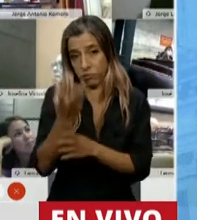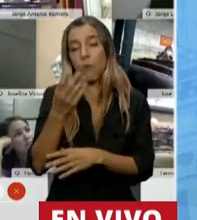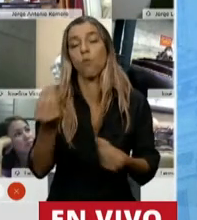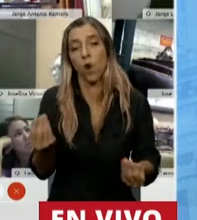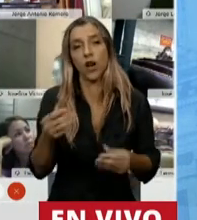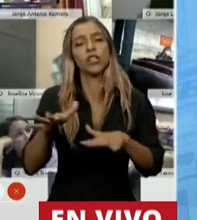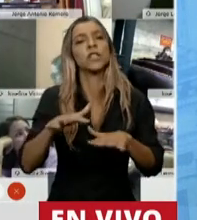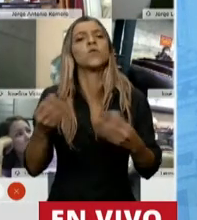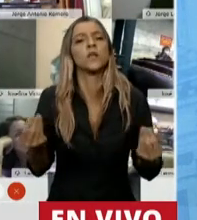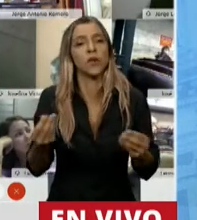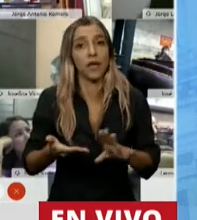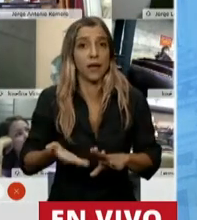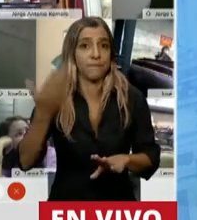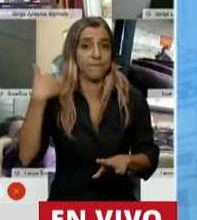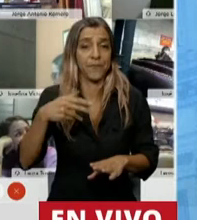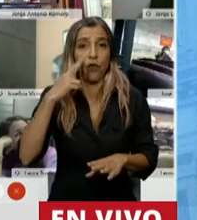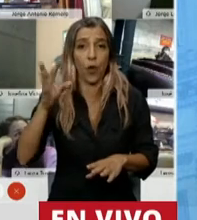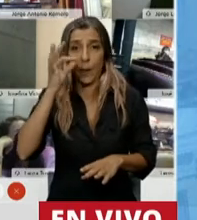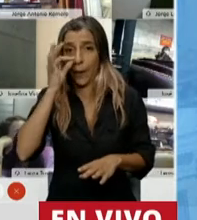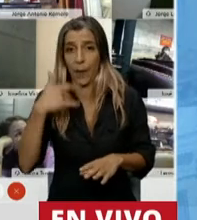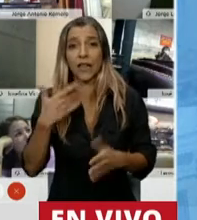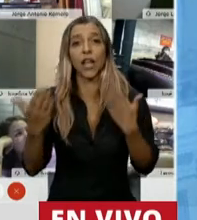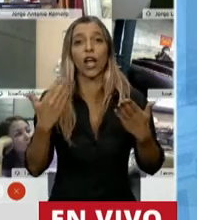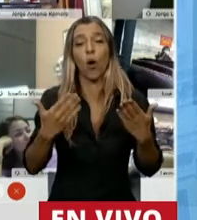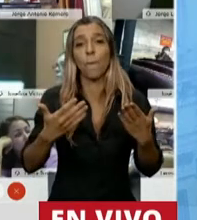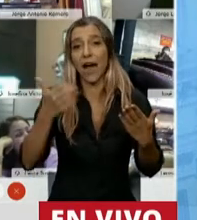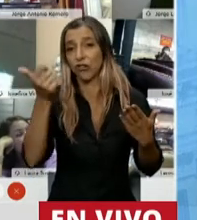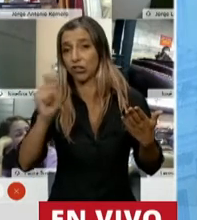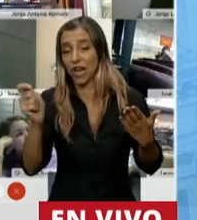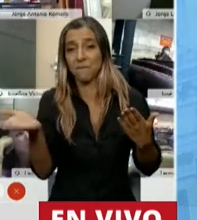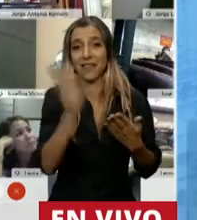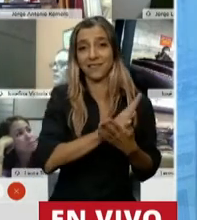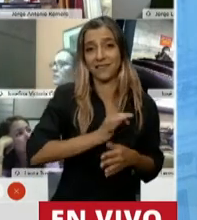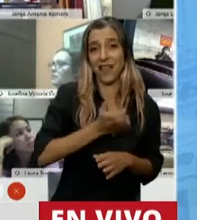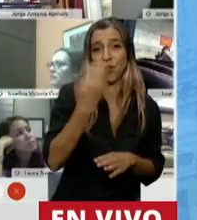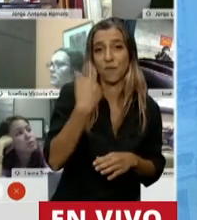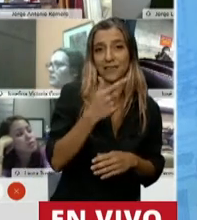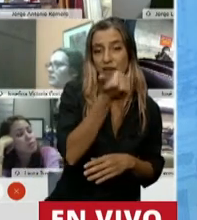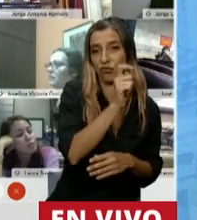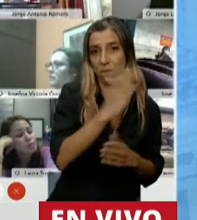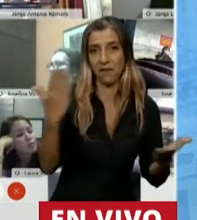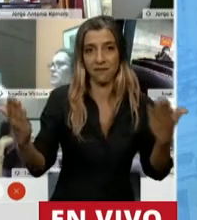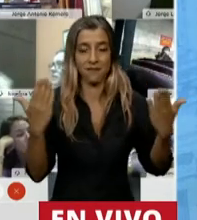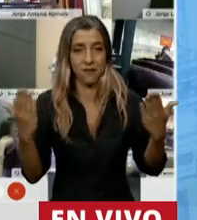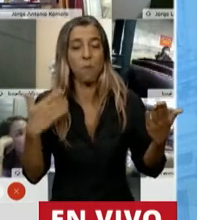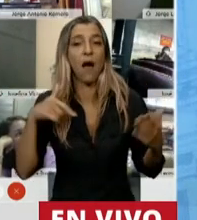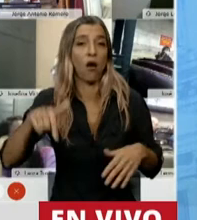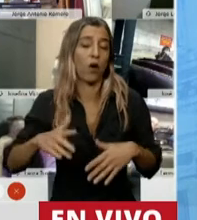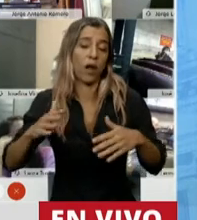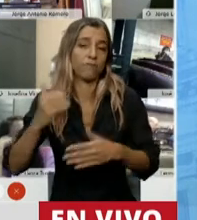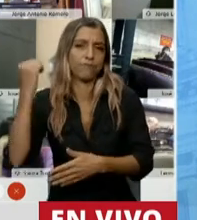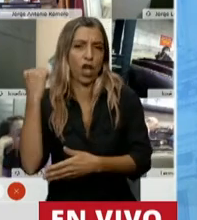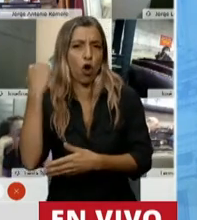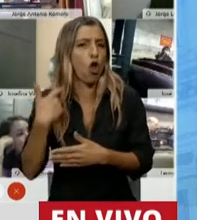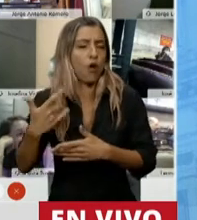2020, comparados contra los primeros 6 meses del año 2019, hay una caída de la actividad económica